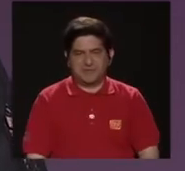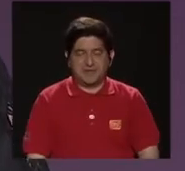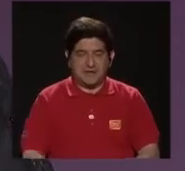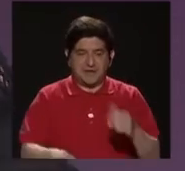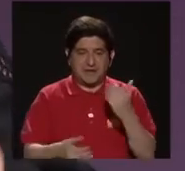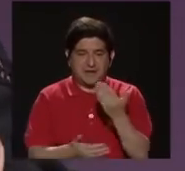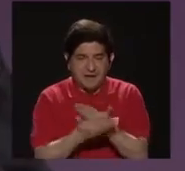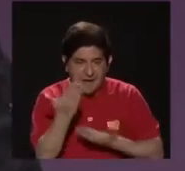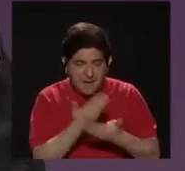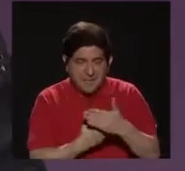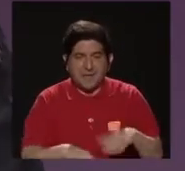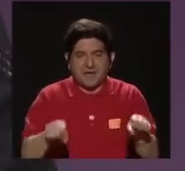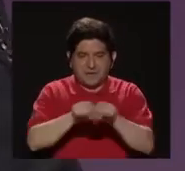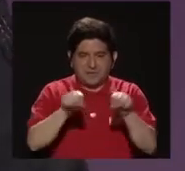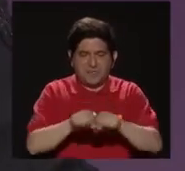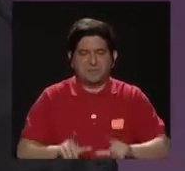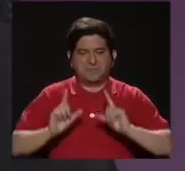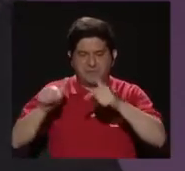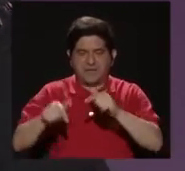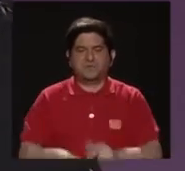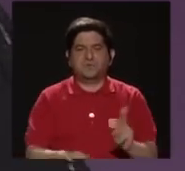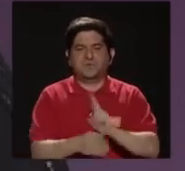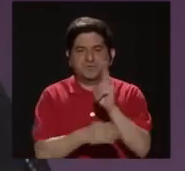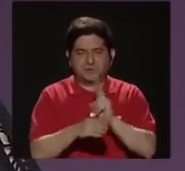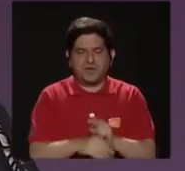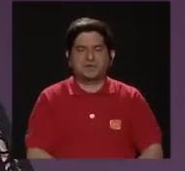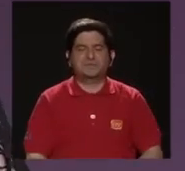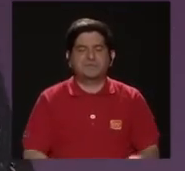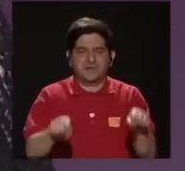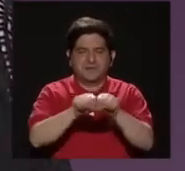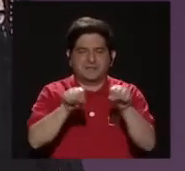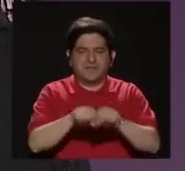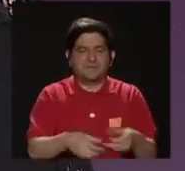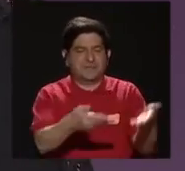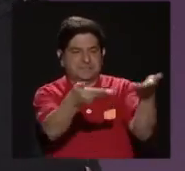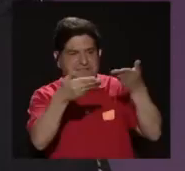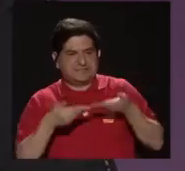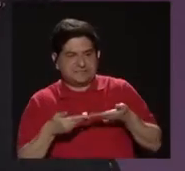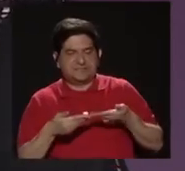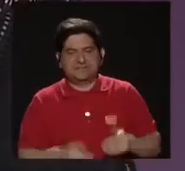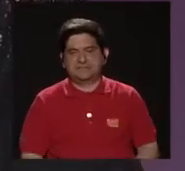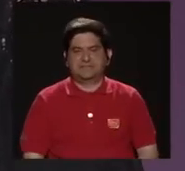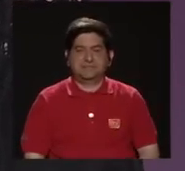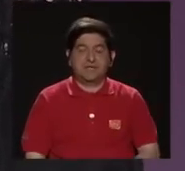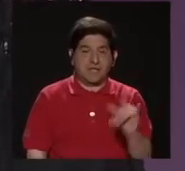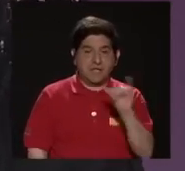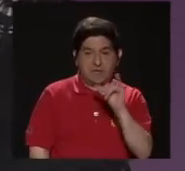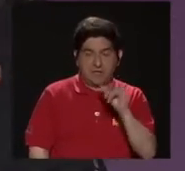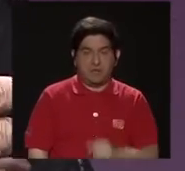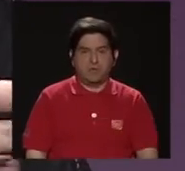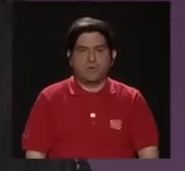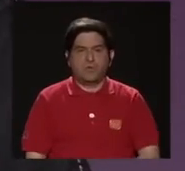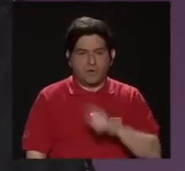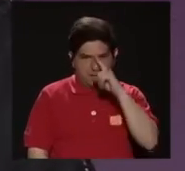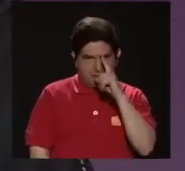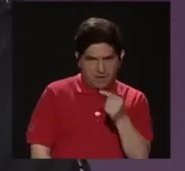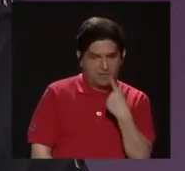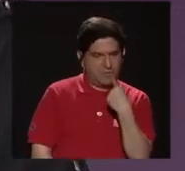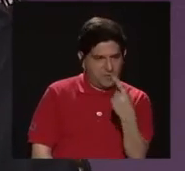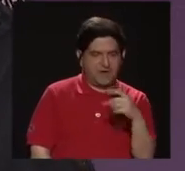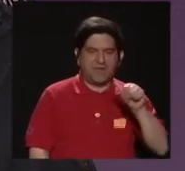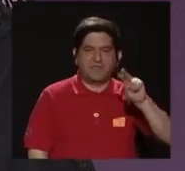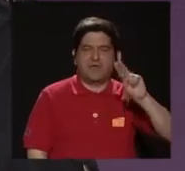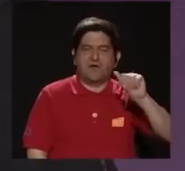hechos a mano, ella los desecha para ponerse los zapatos que le imponen. O sea, eso era uno. Está también la bruja que señalaba a